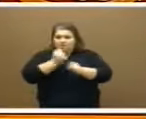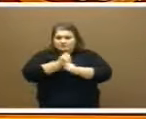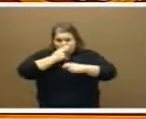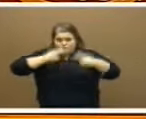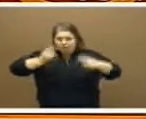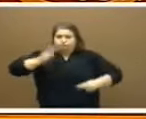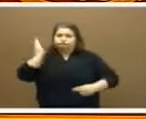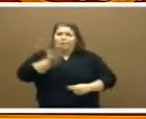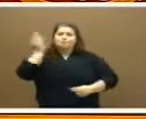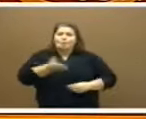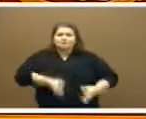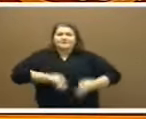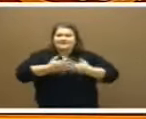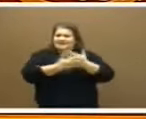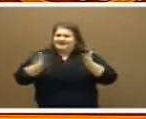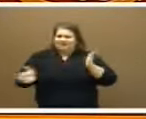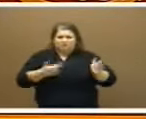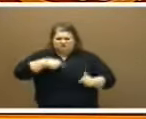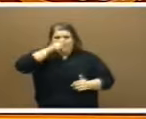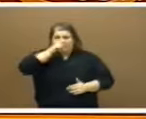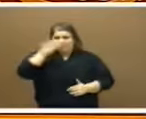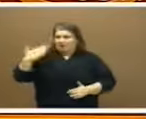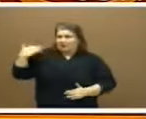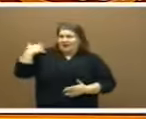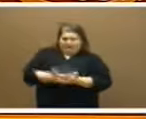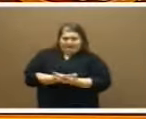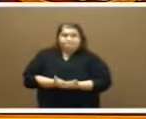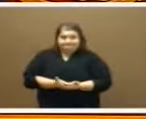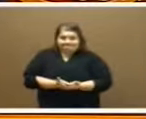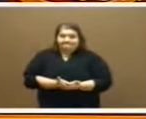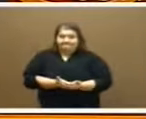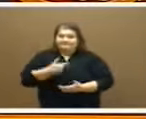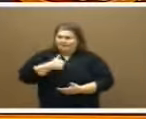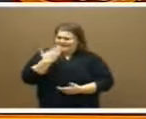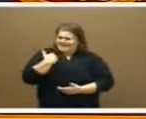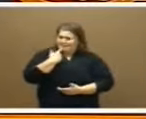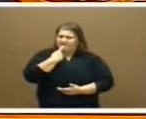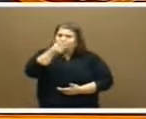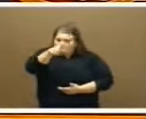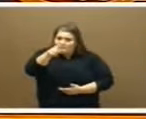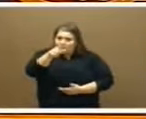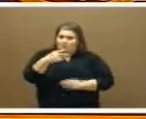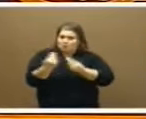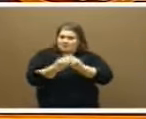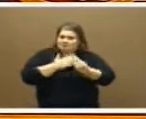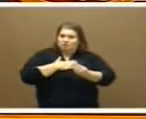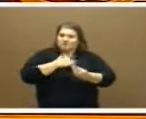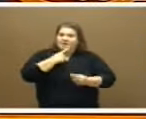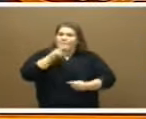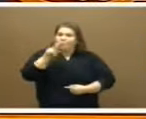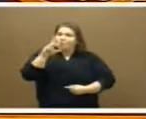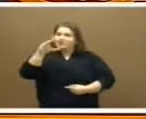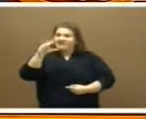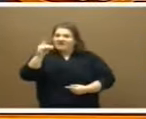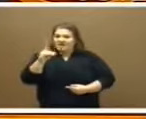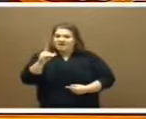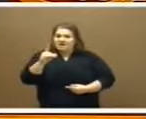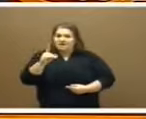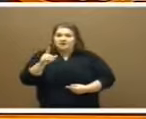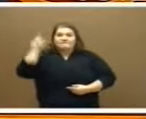se ha podido y en todas las legislaturas, por lo menos que yo recuerde. Ya dije ayer, y está usted presente, que yo, excepto UCD, que dobló el sueldo